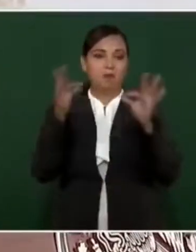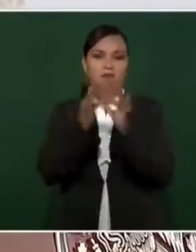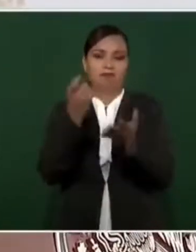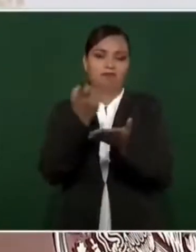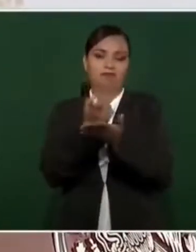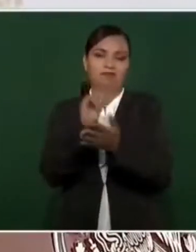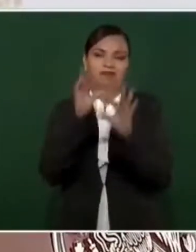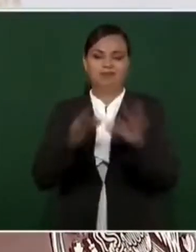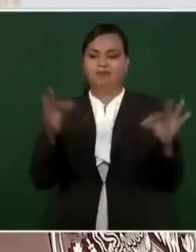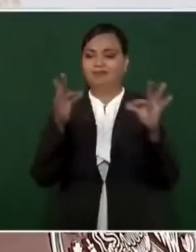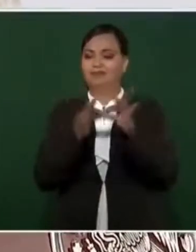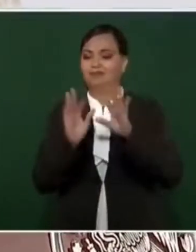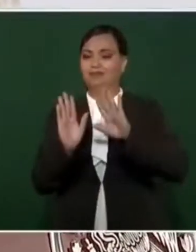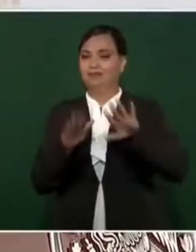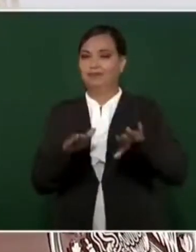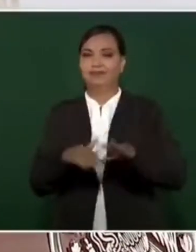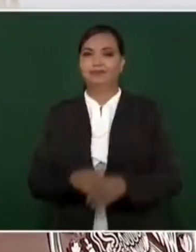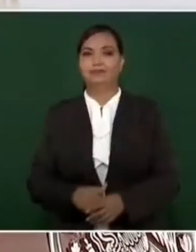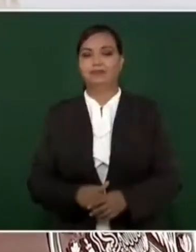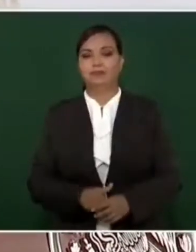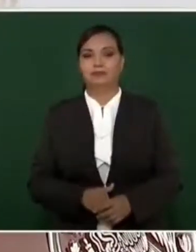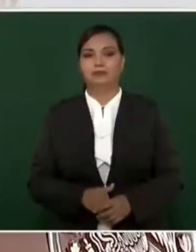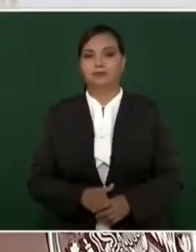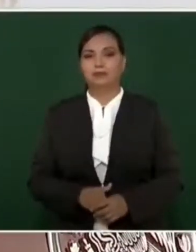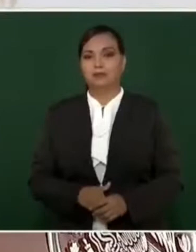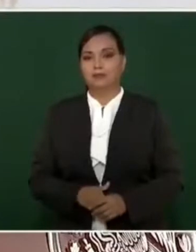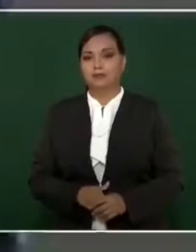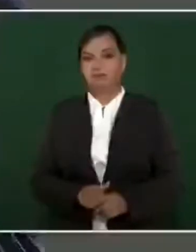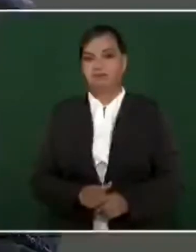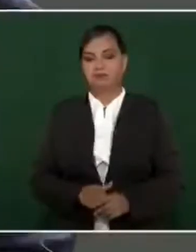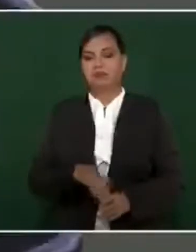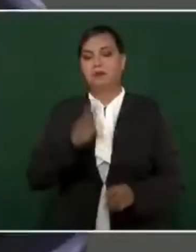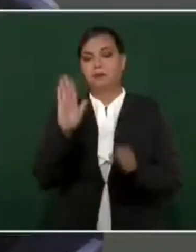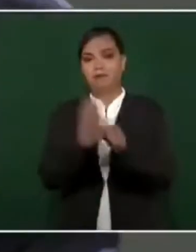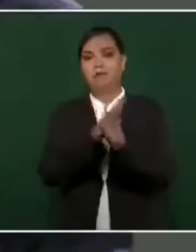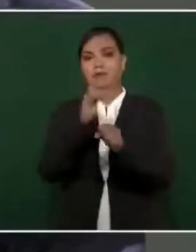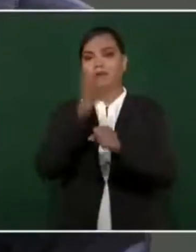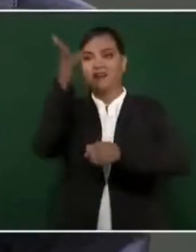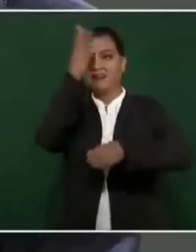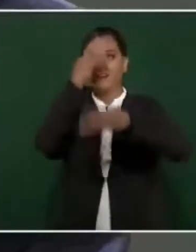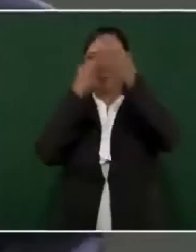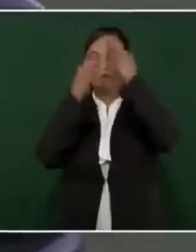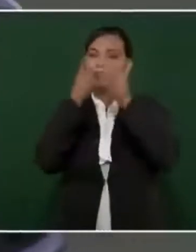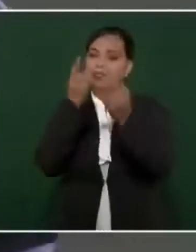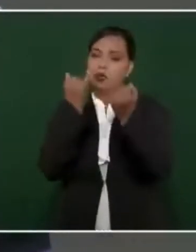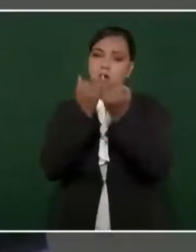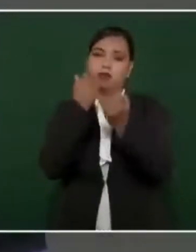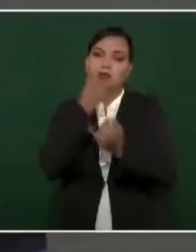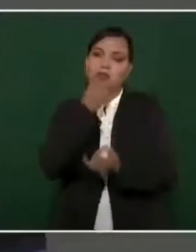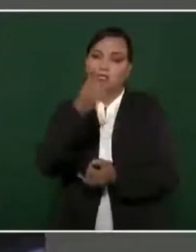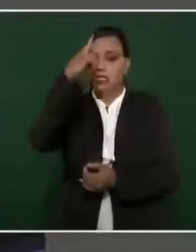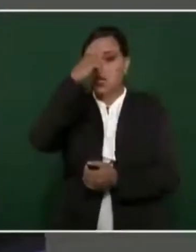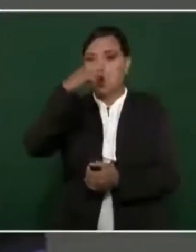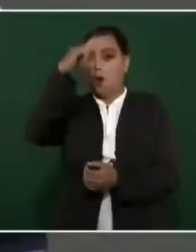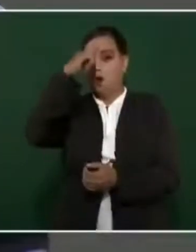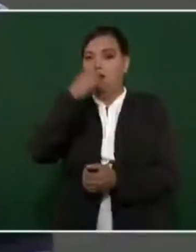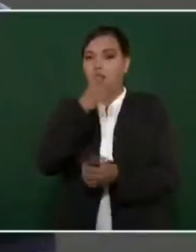He aprendido, y es un consejo que yo puedo dar a seres queridos y amigos,